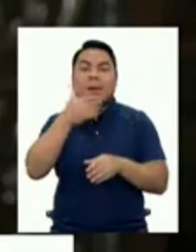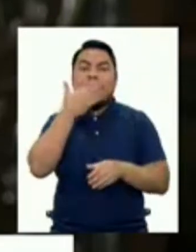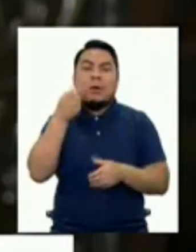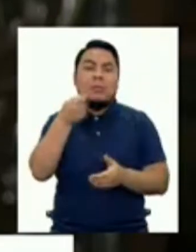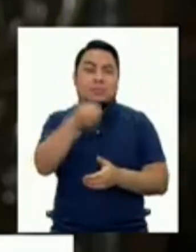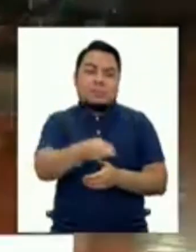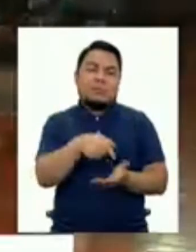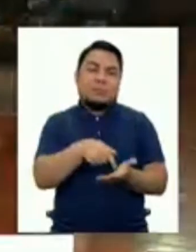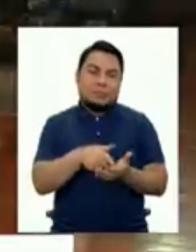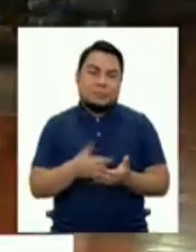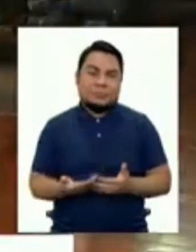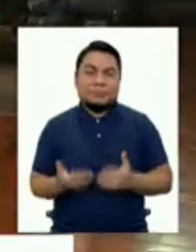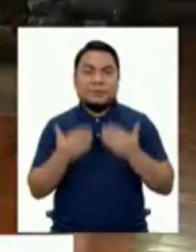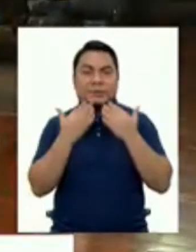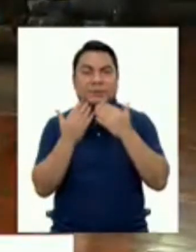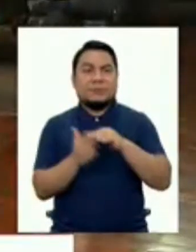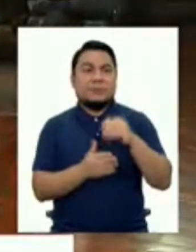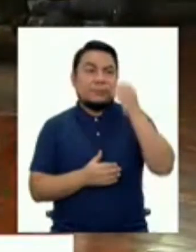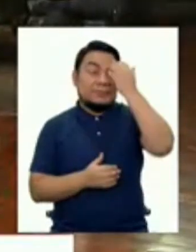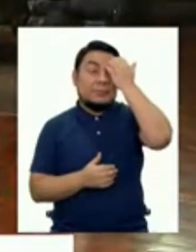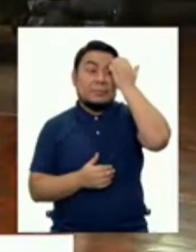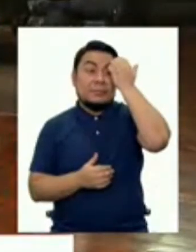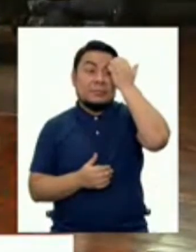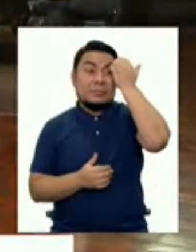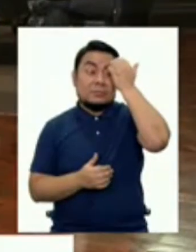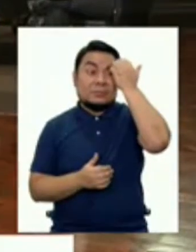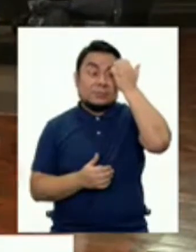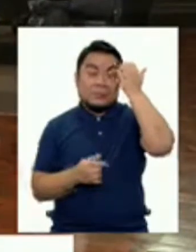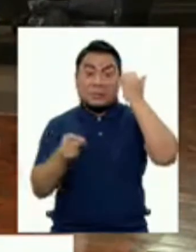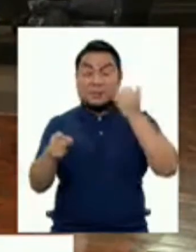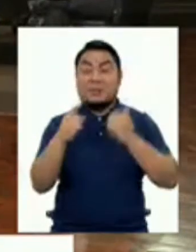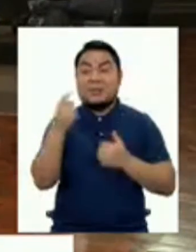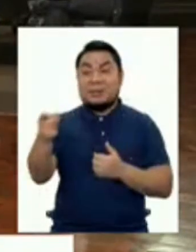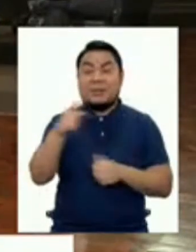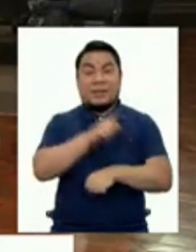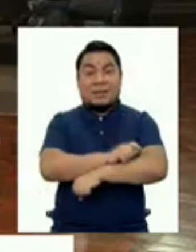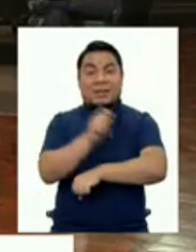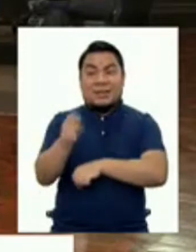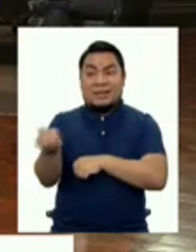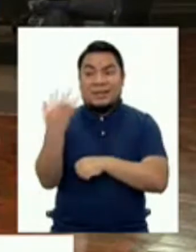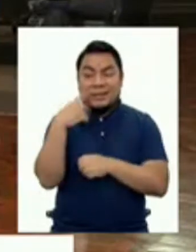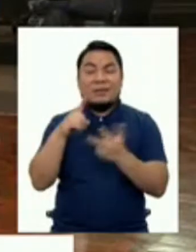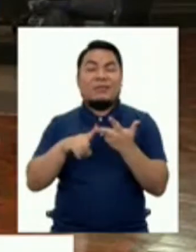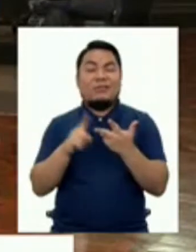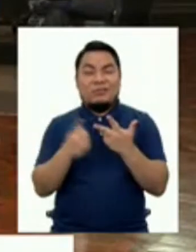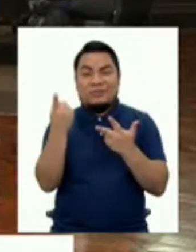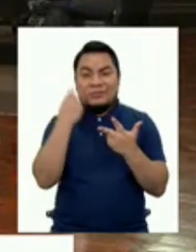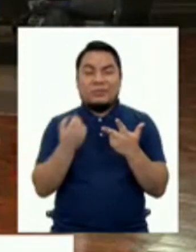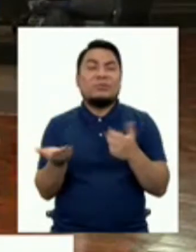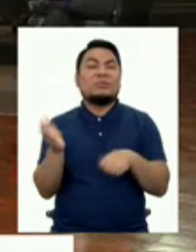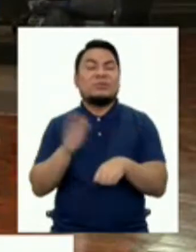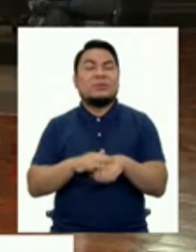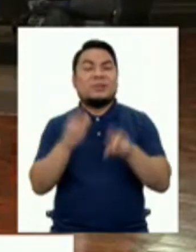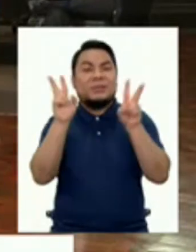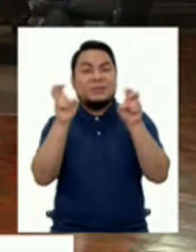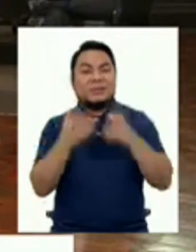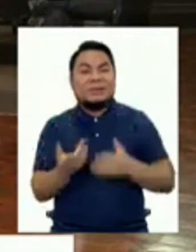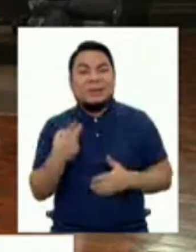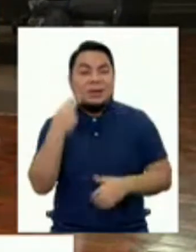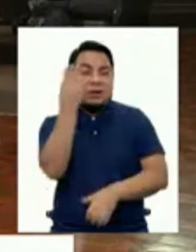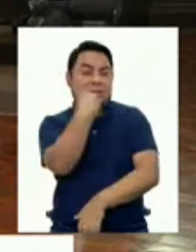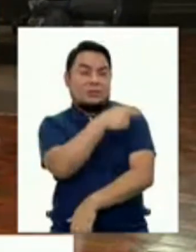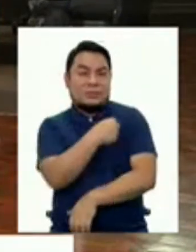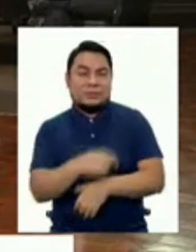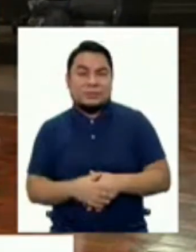gracias. Ya. También este medio de comunicación de Tacna había consultado sobre el tema